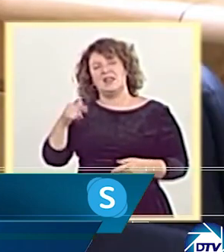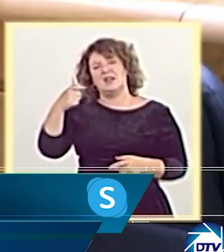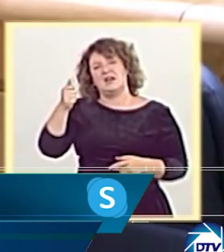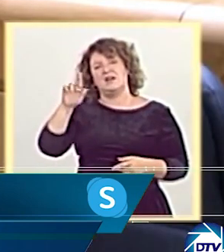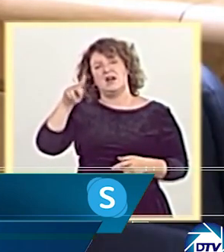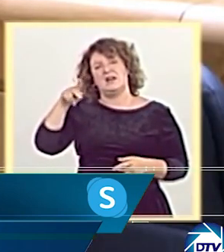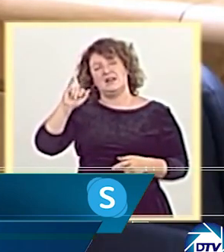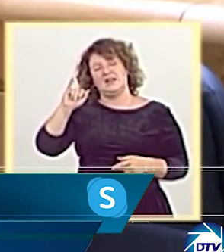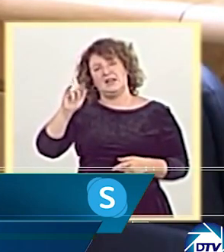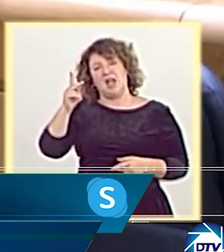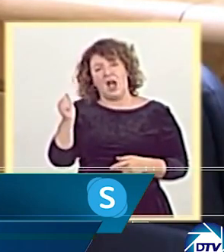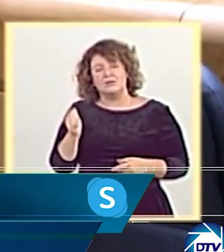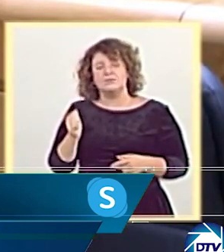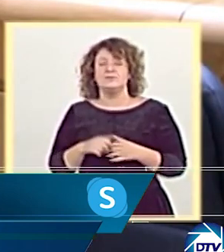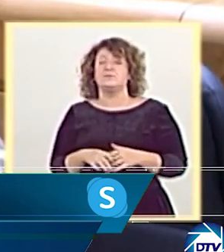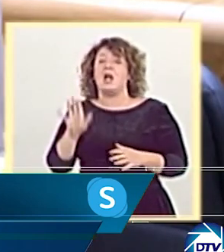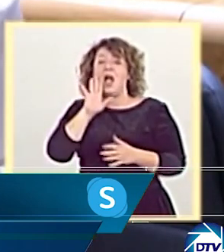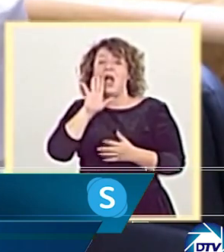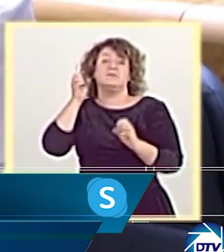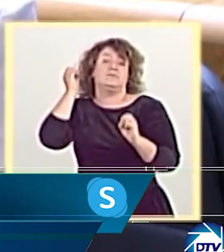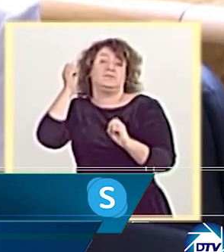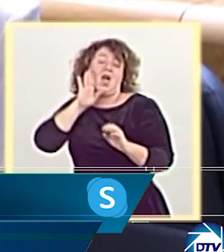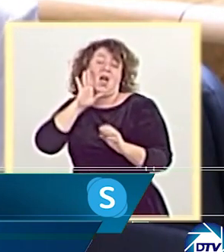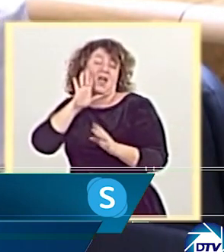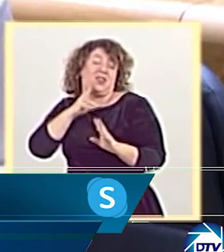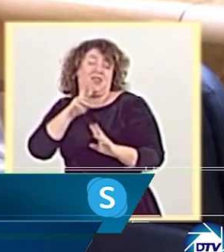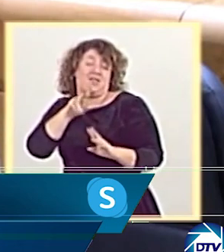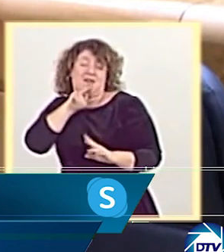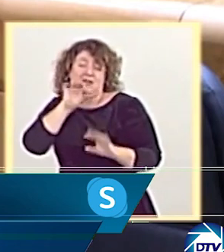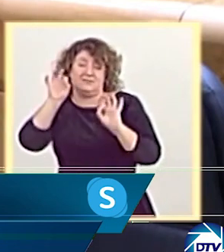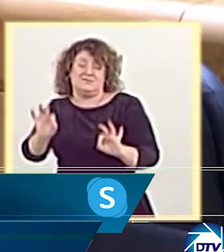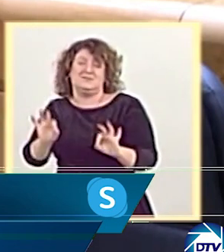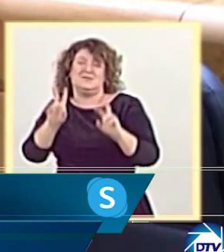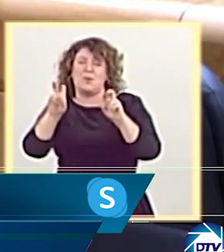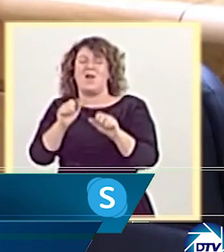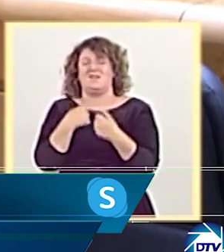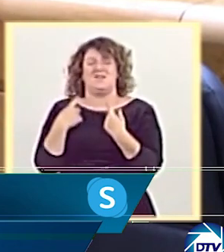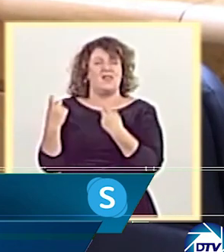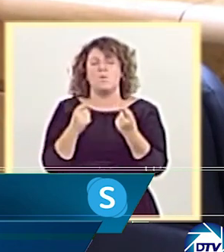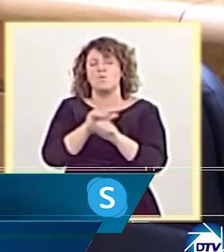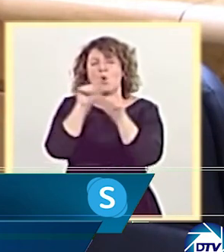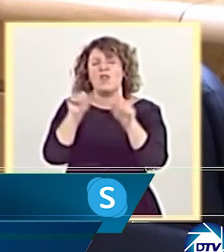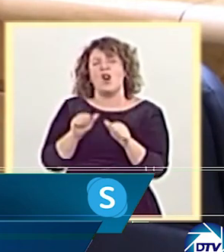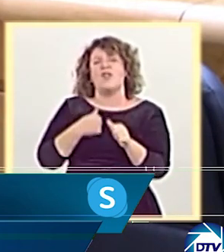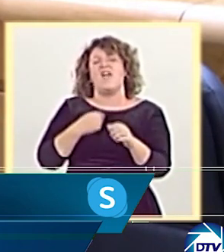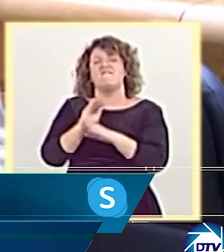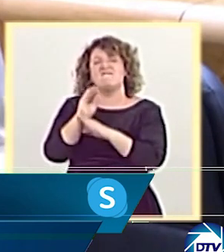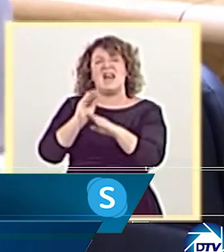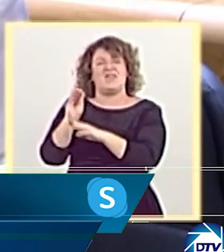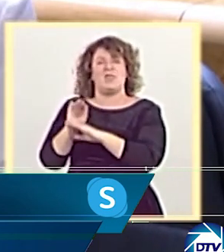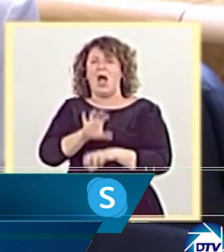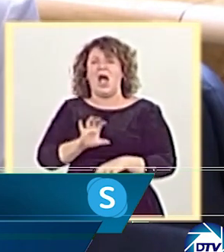trabajo como investigador, y ya desde hace tiempo estamos apuntando que si el crecimiento llegaba al